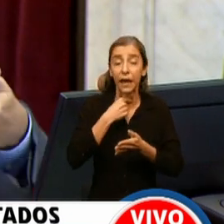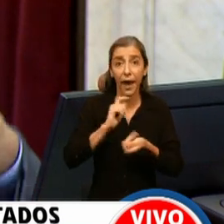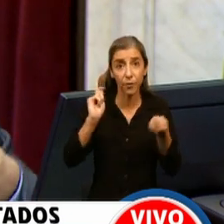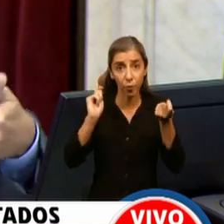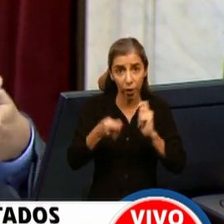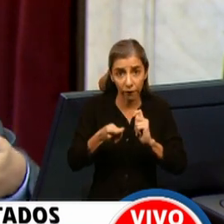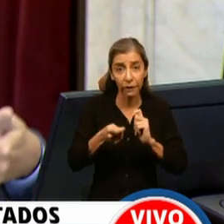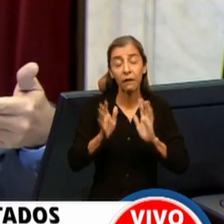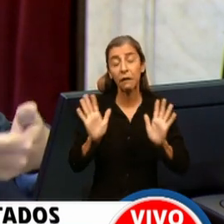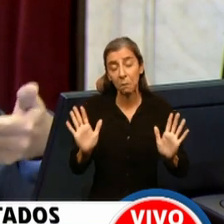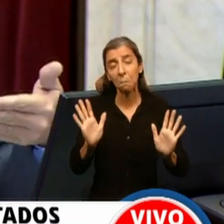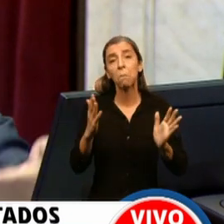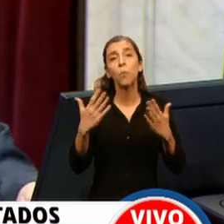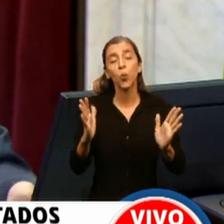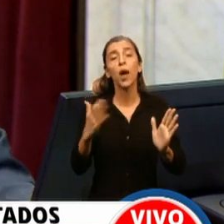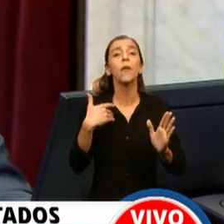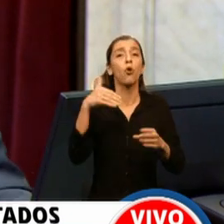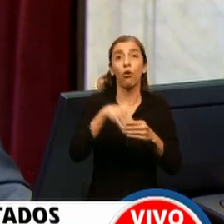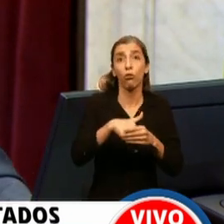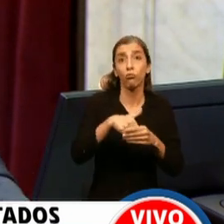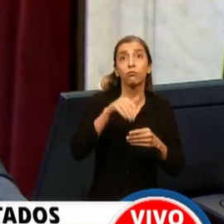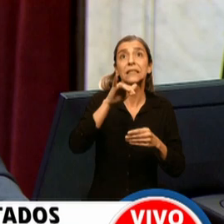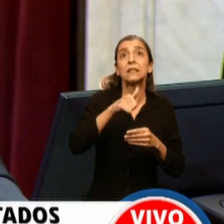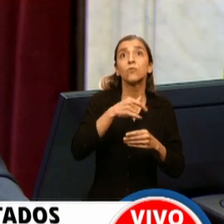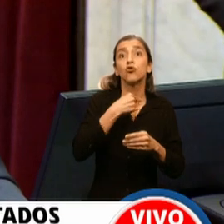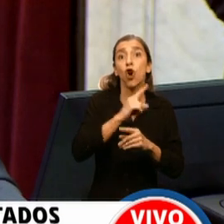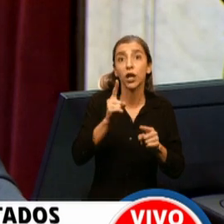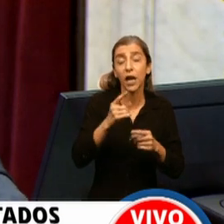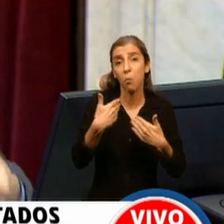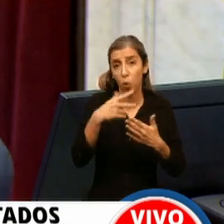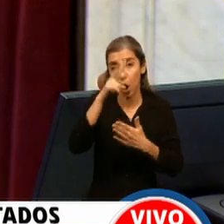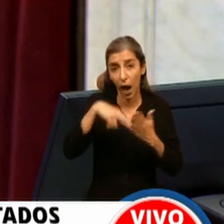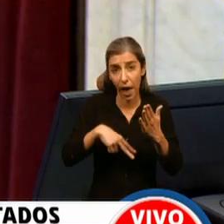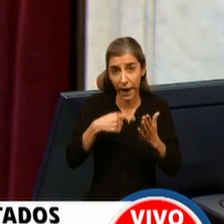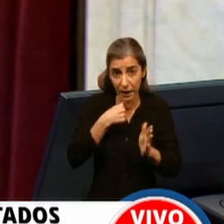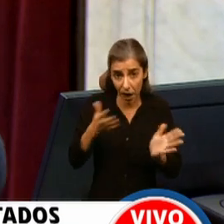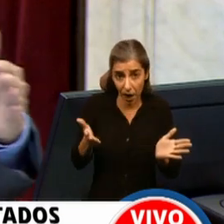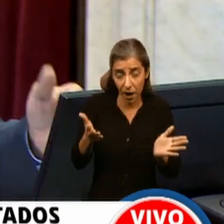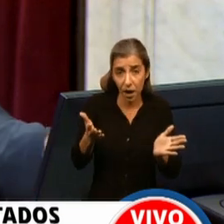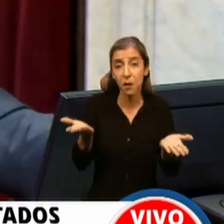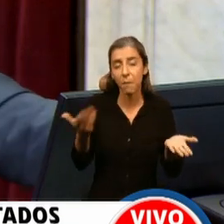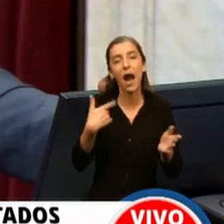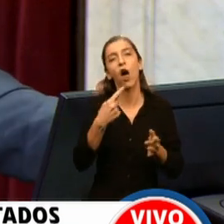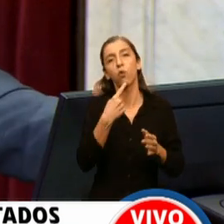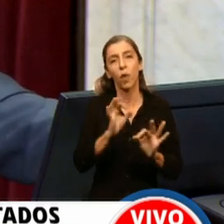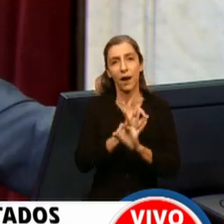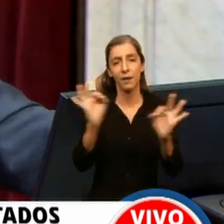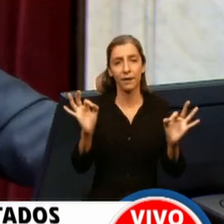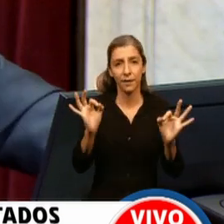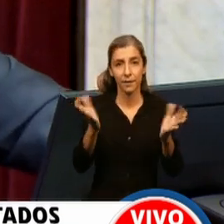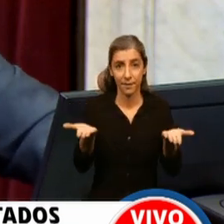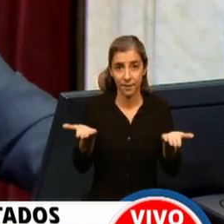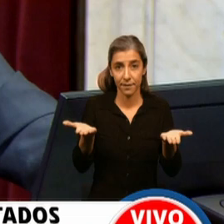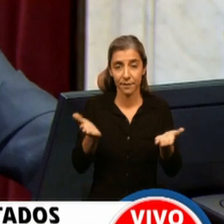y no indicar un sentido positivo del voto les parece bien a los efectos de que no haya ninguna duda